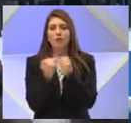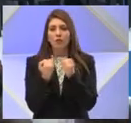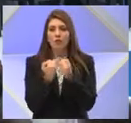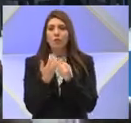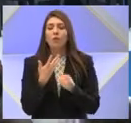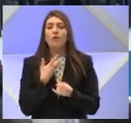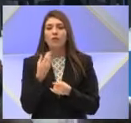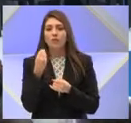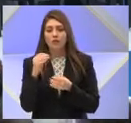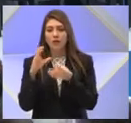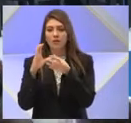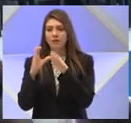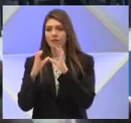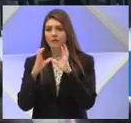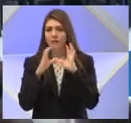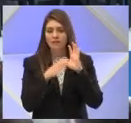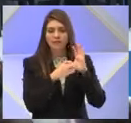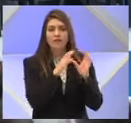tecnológicos